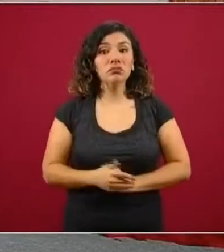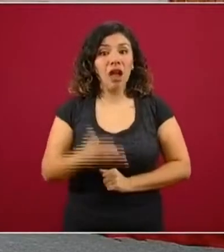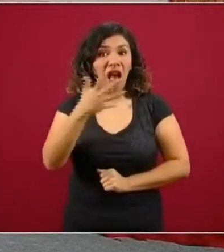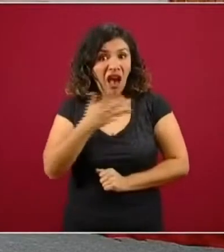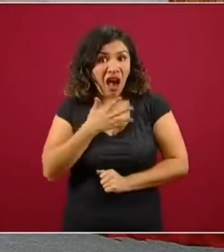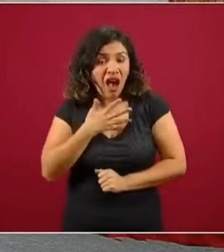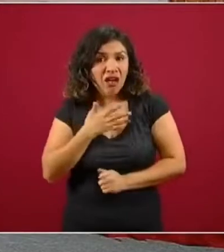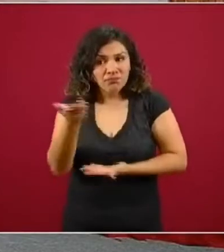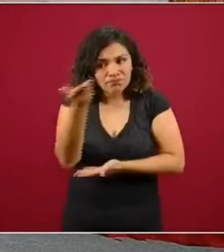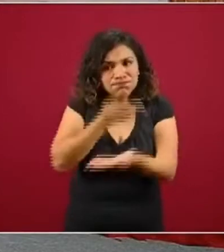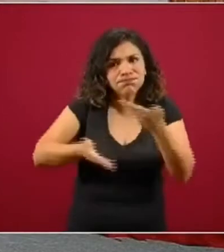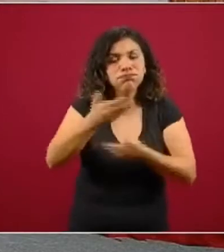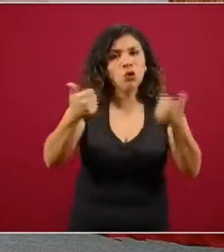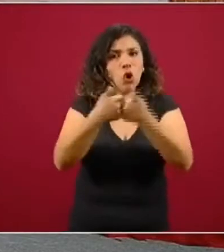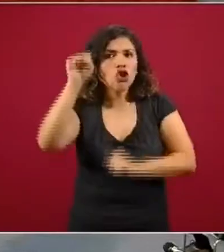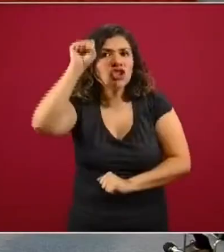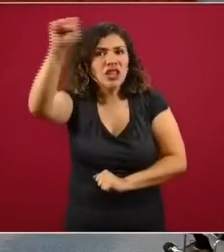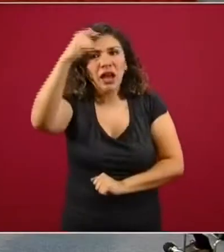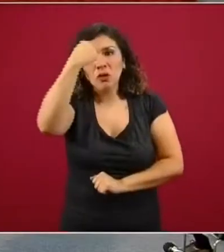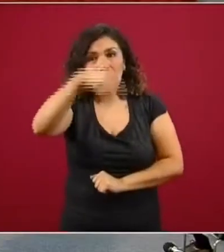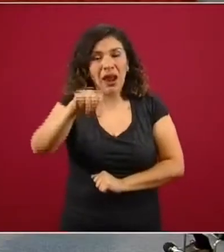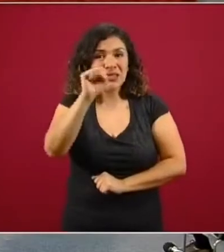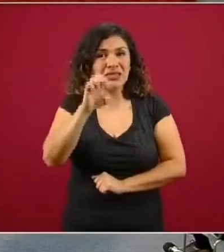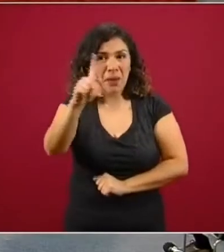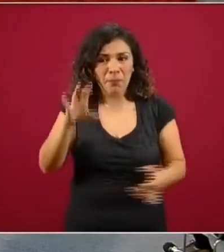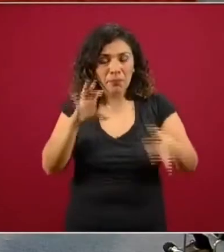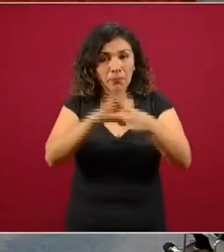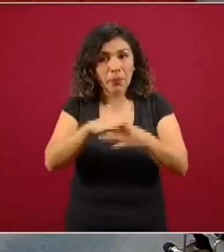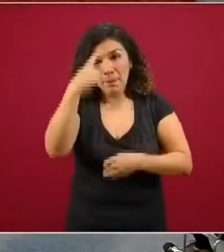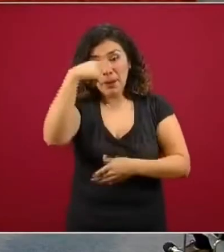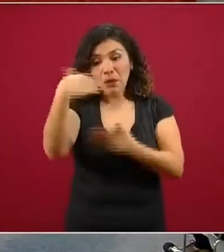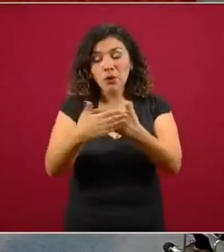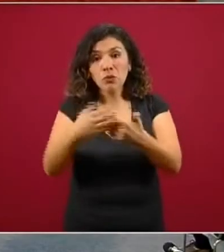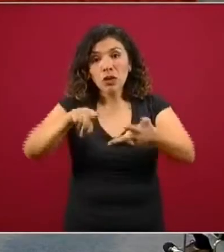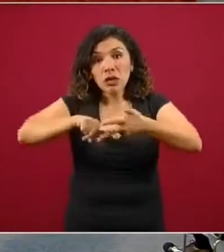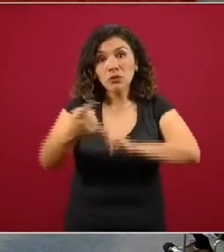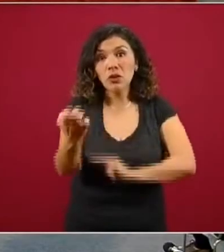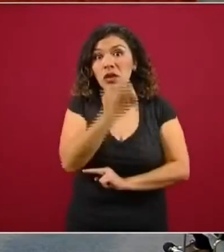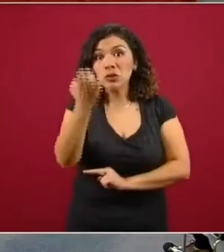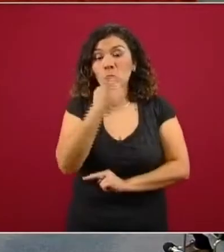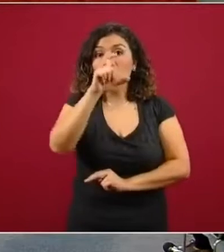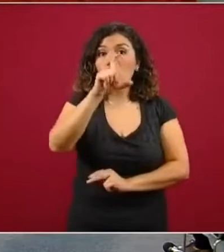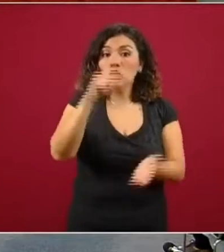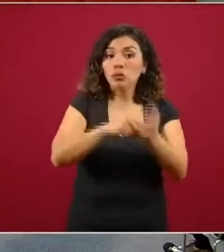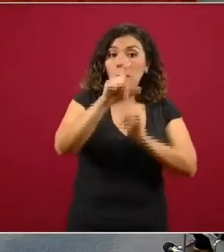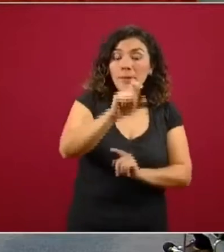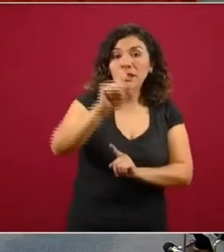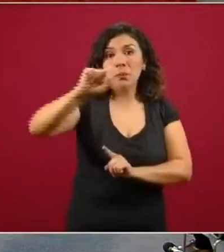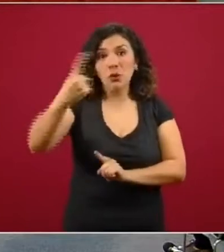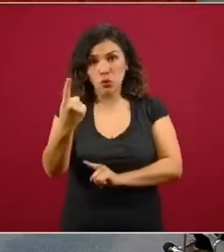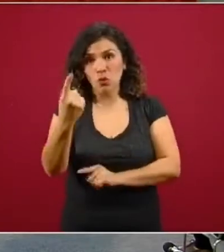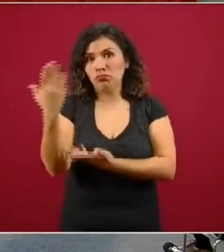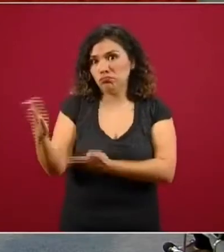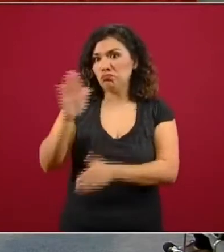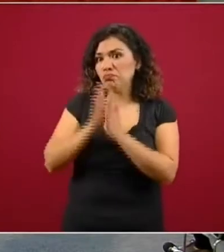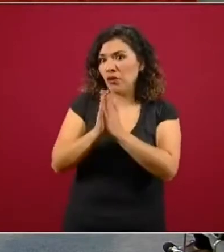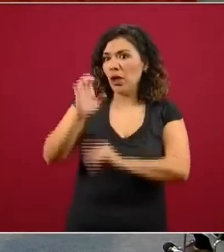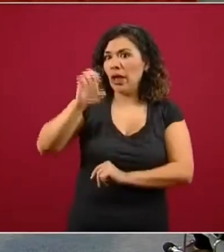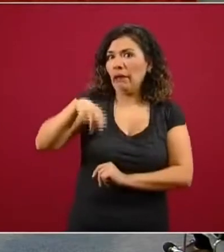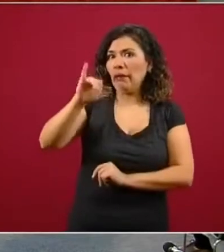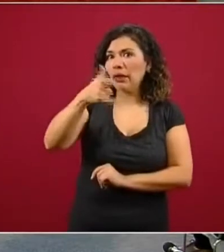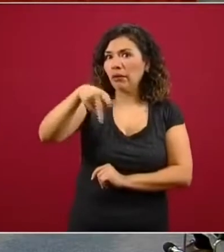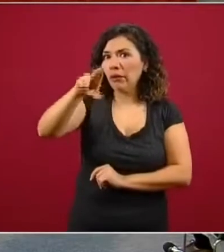los sindicatos magisteriales para el inicio del ciclo escolar 2020-21. Yo le pediría a Enrique